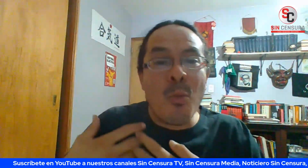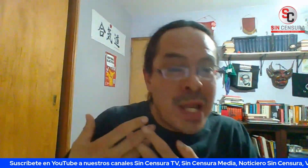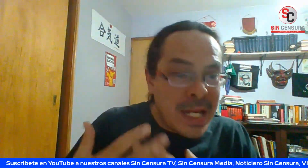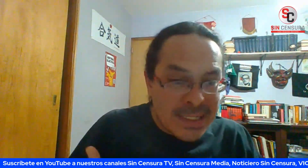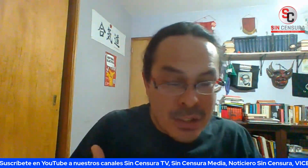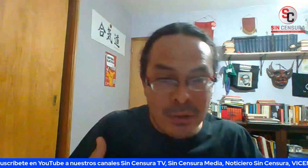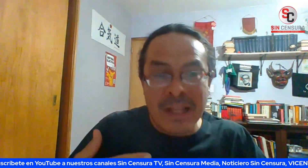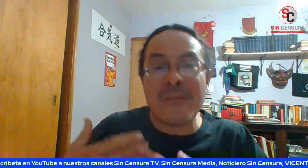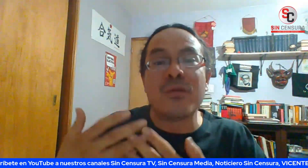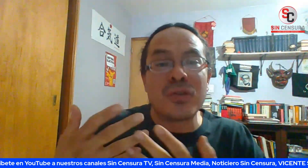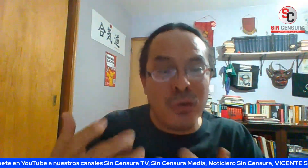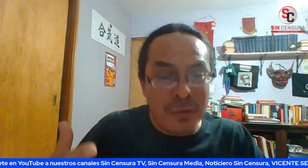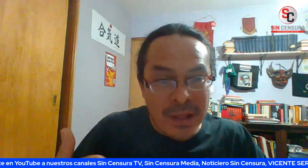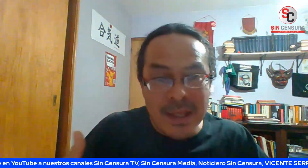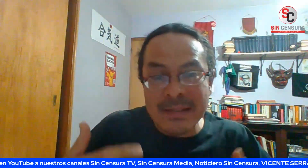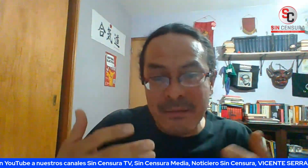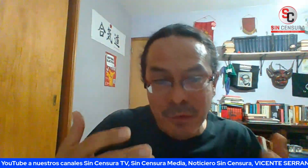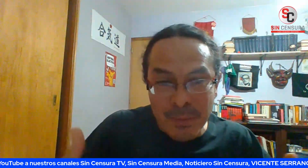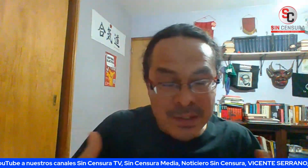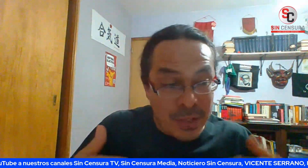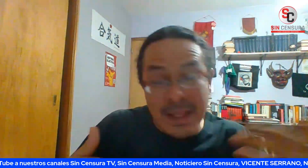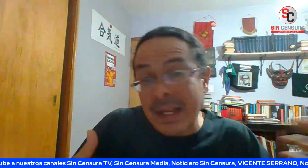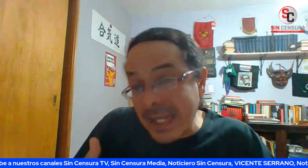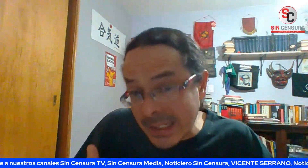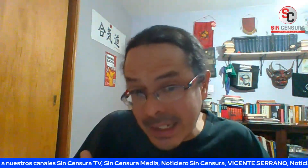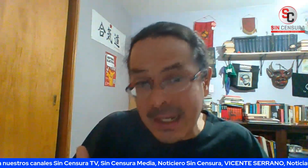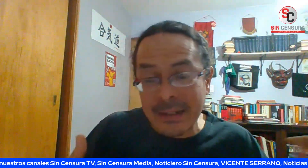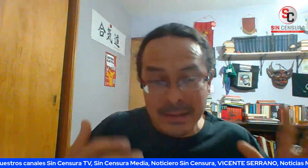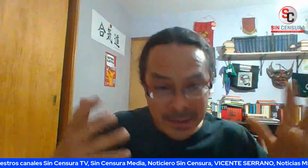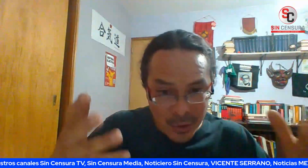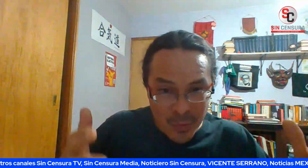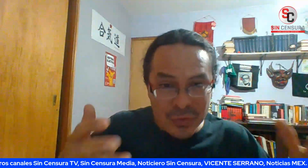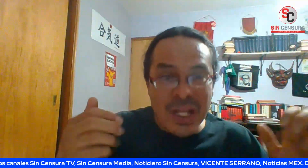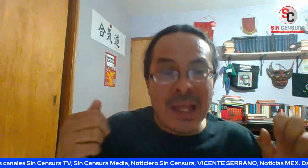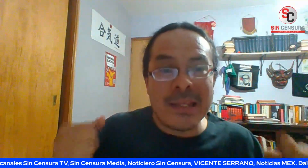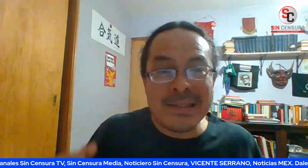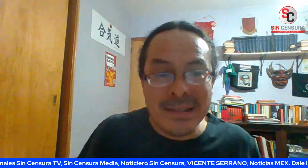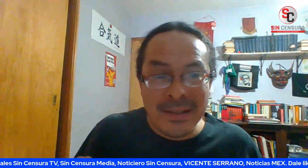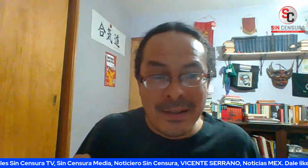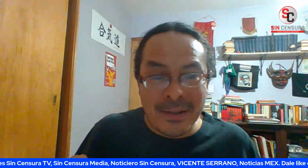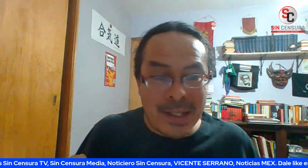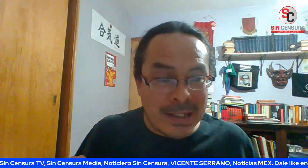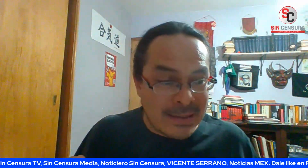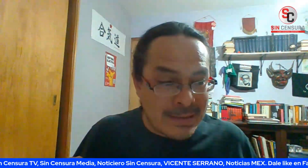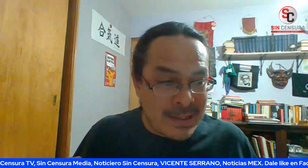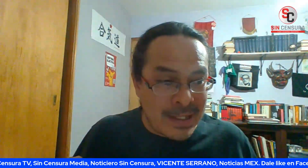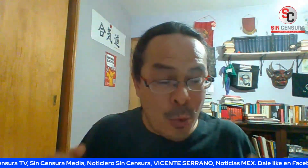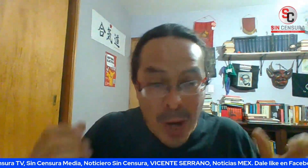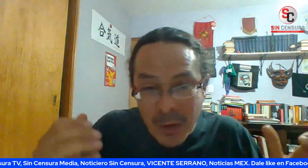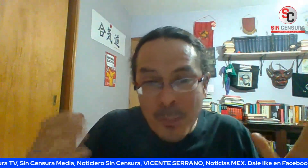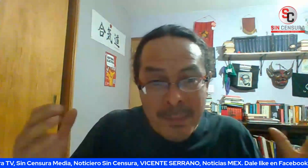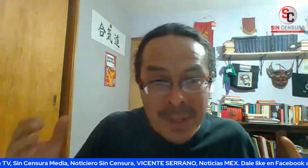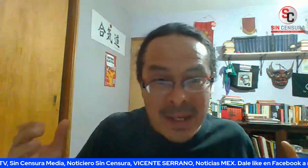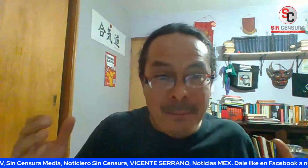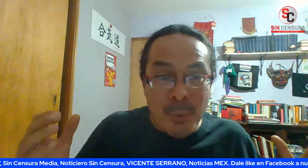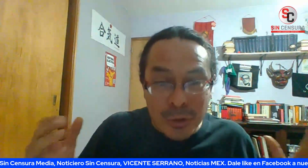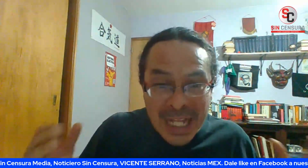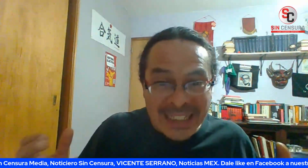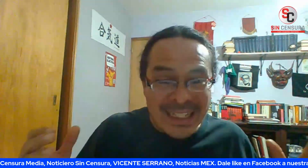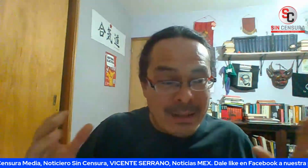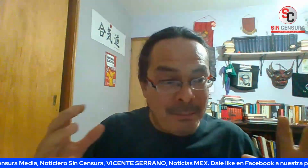de comunicación, de difusión de ideas, de información y de crítica, como ustedes, y juegan un